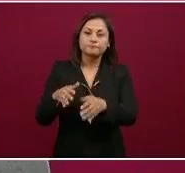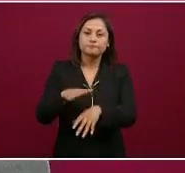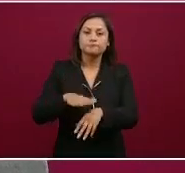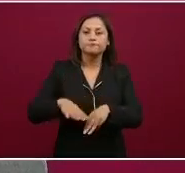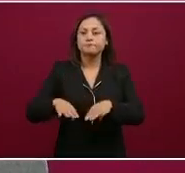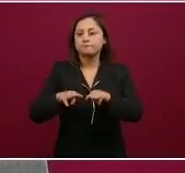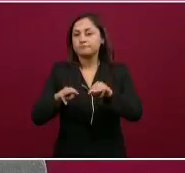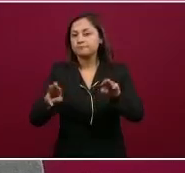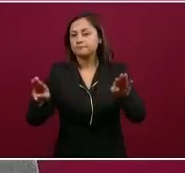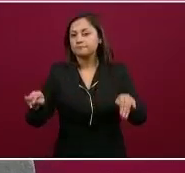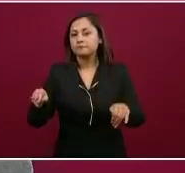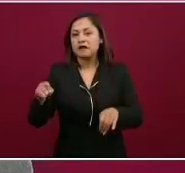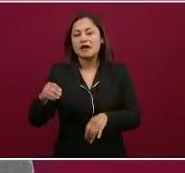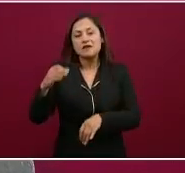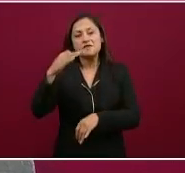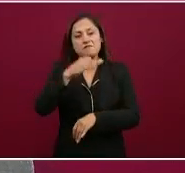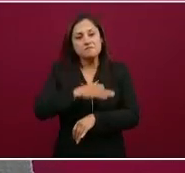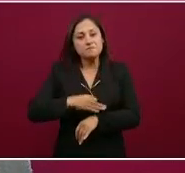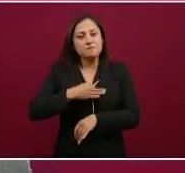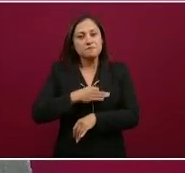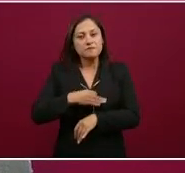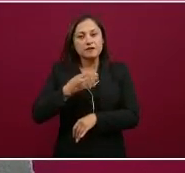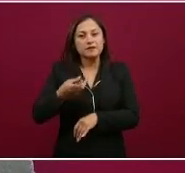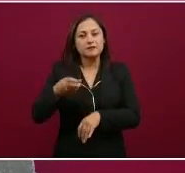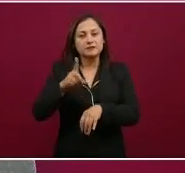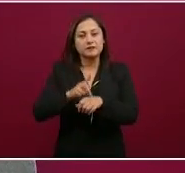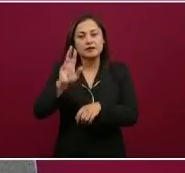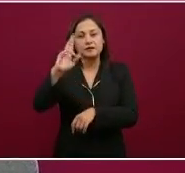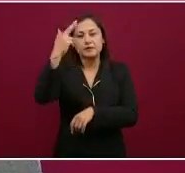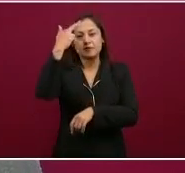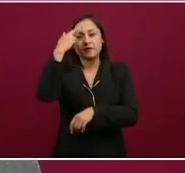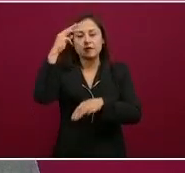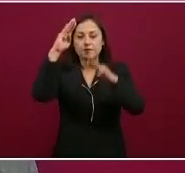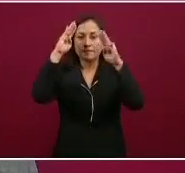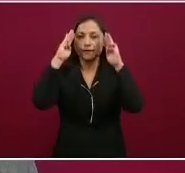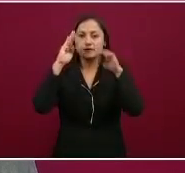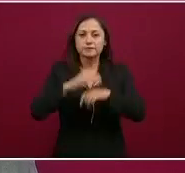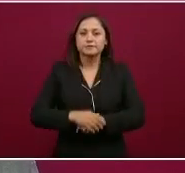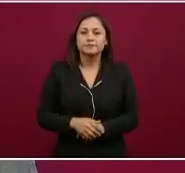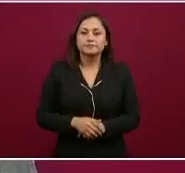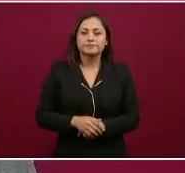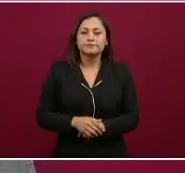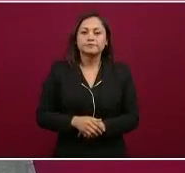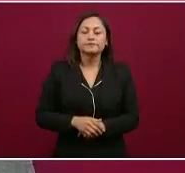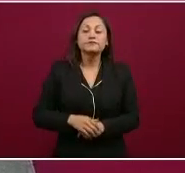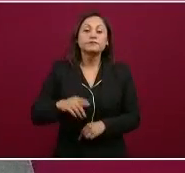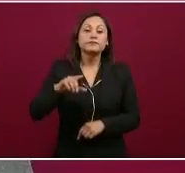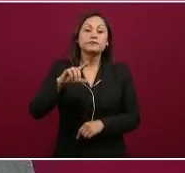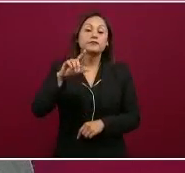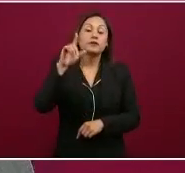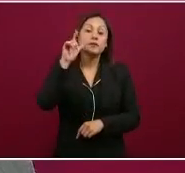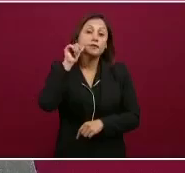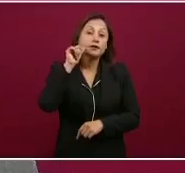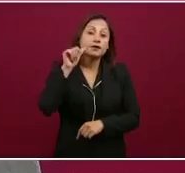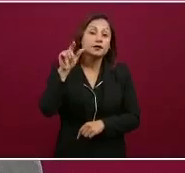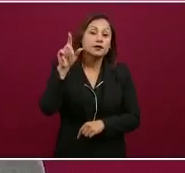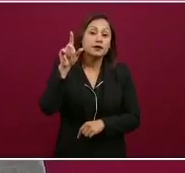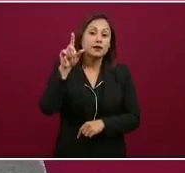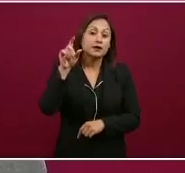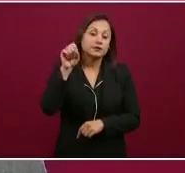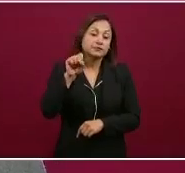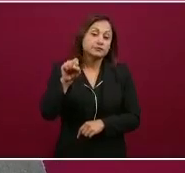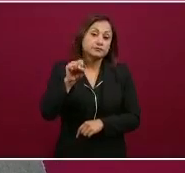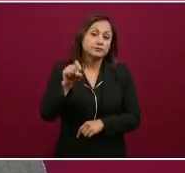los Marinos. Y por la tarde de mañana vamos a estar en